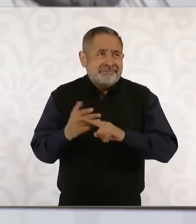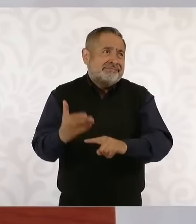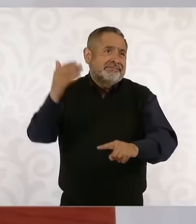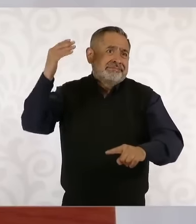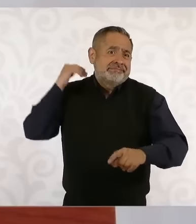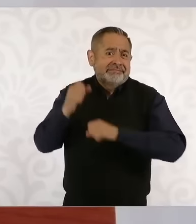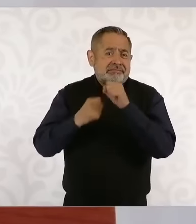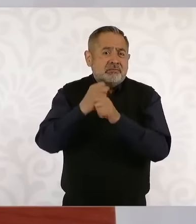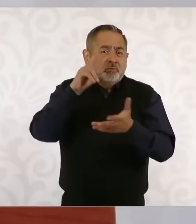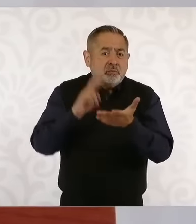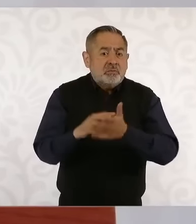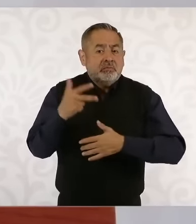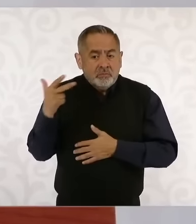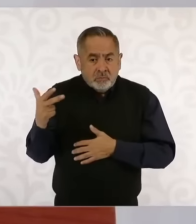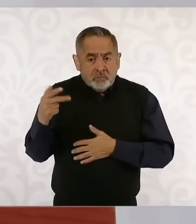desde el 2008.